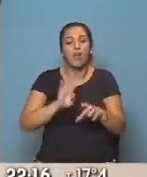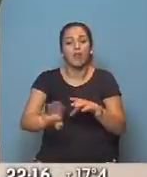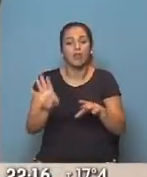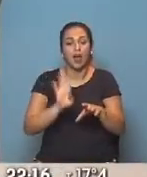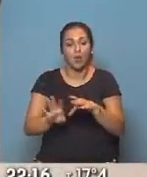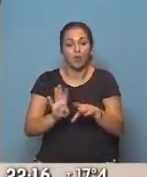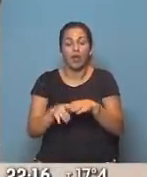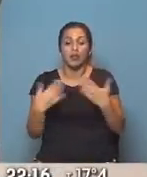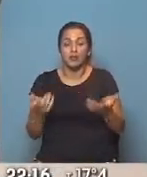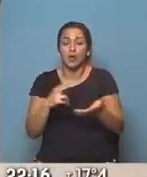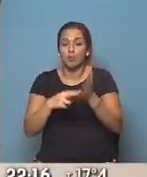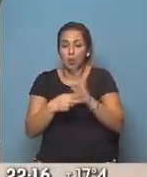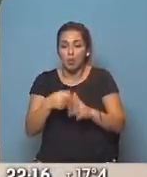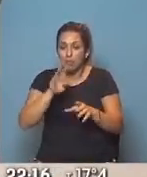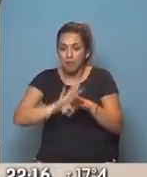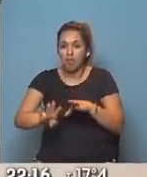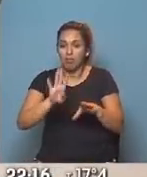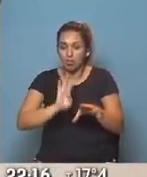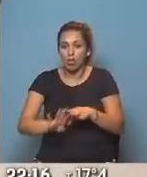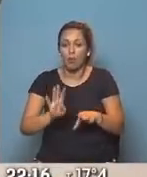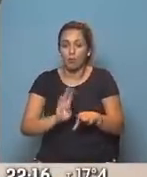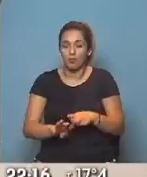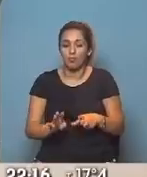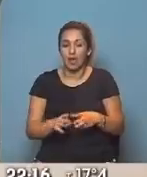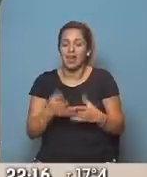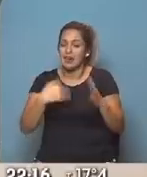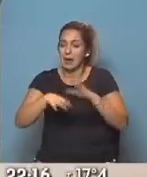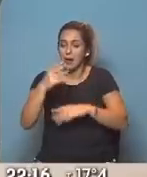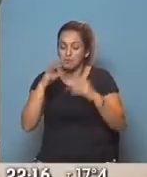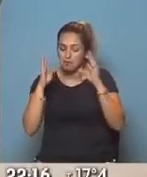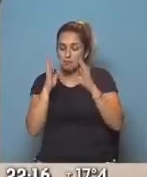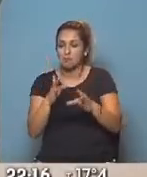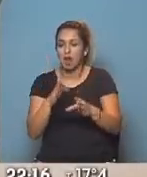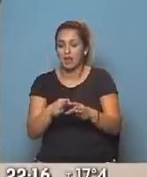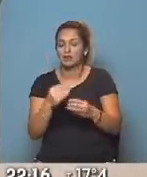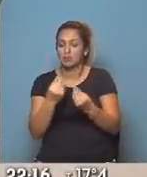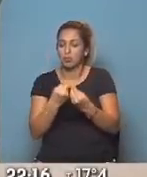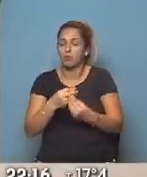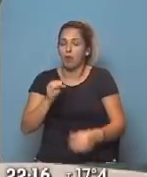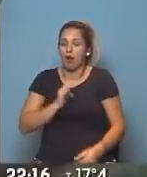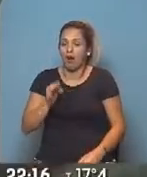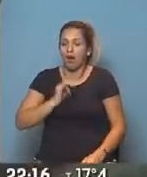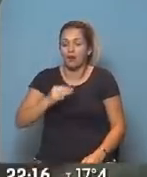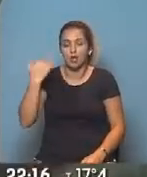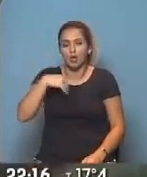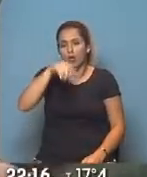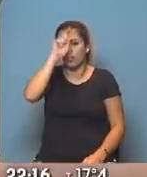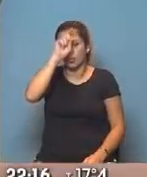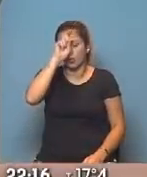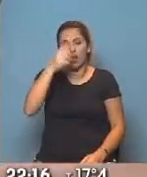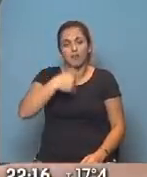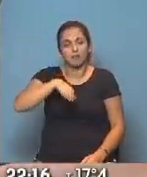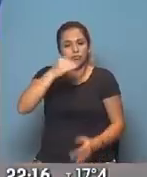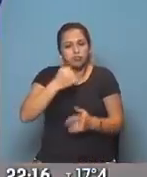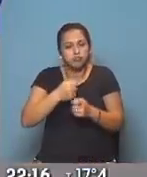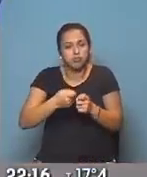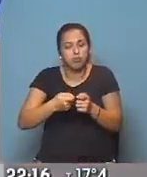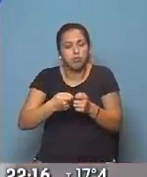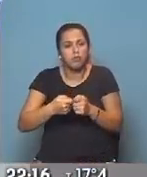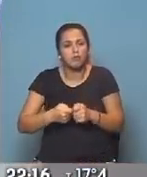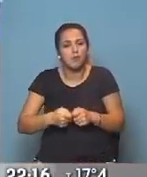convirtió en un problema el tema de la deuda, que ha sido su principal fuente de recursos durante años. Turquía tuvo unas tasas de